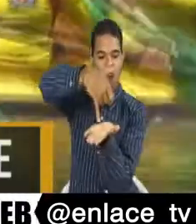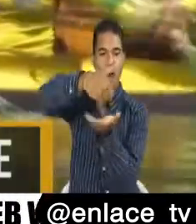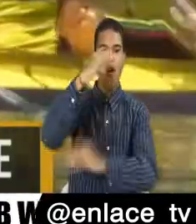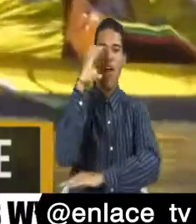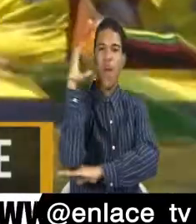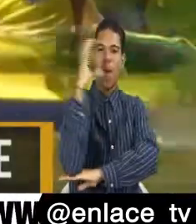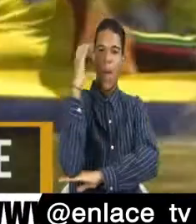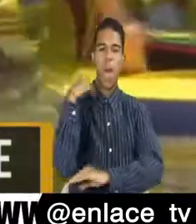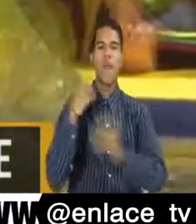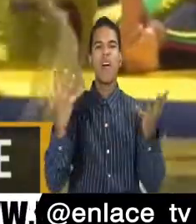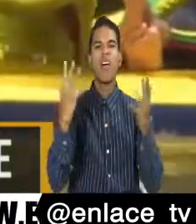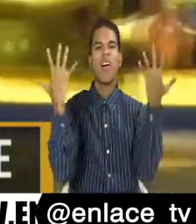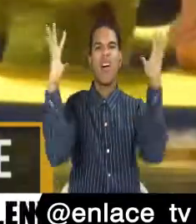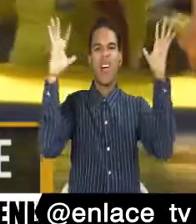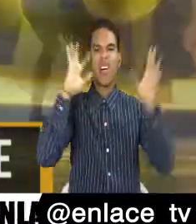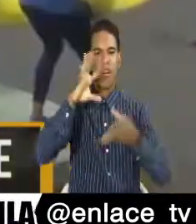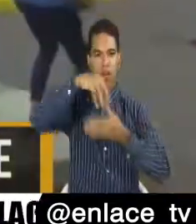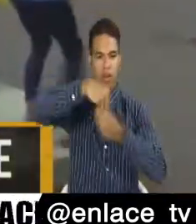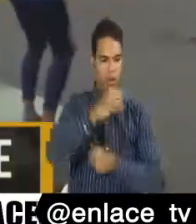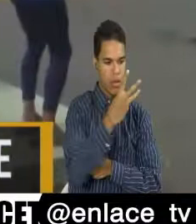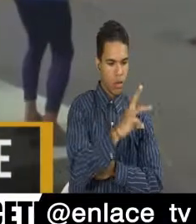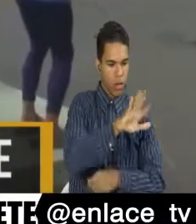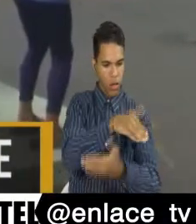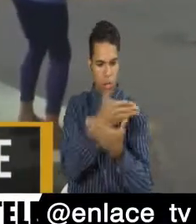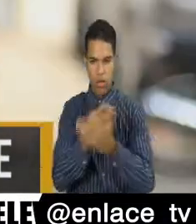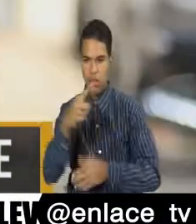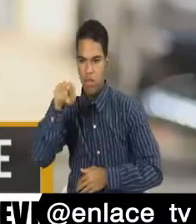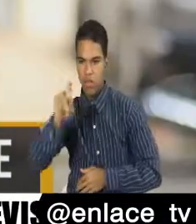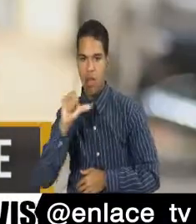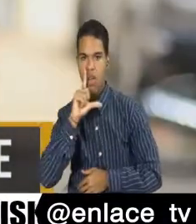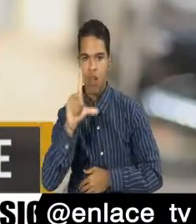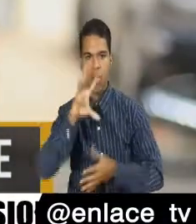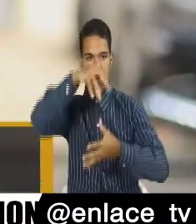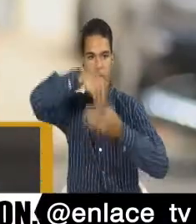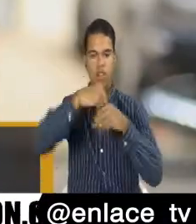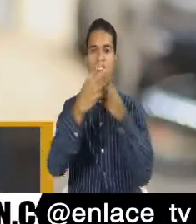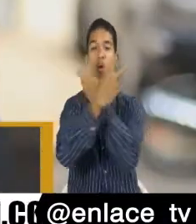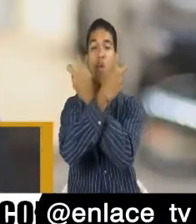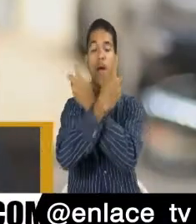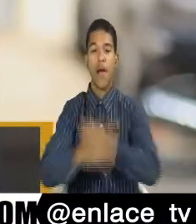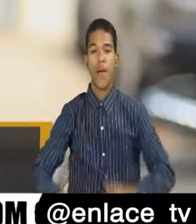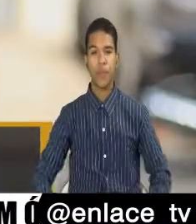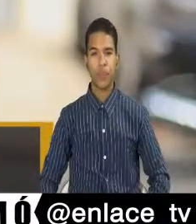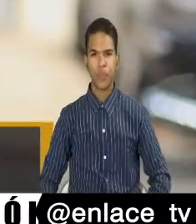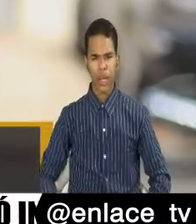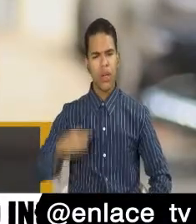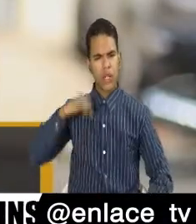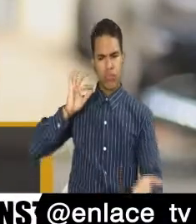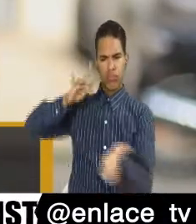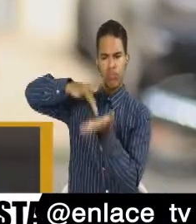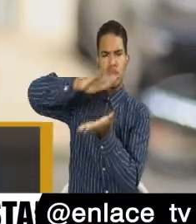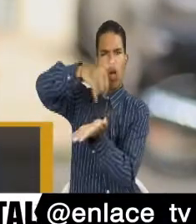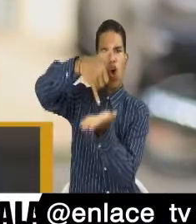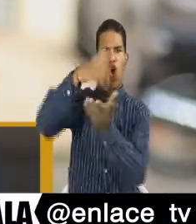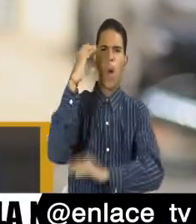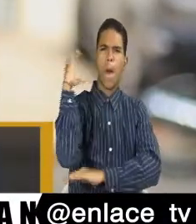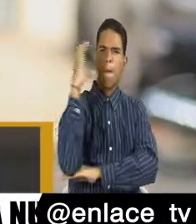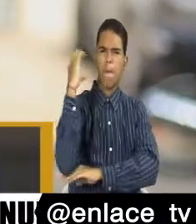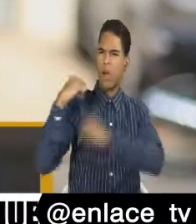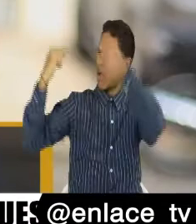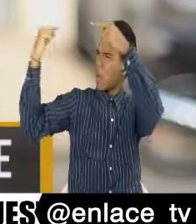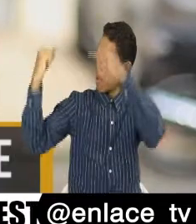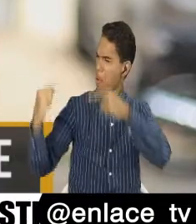competencia celebrada entre el 13 y el 16 de julio en Neiva, Huila. Estuvimos en el Campeonato Nacional de la Copa Colombia, que es el evento con mayor